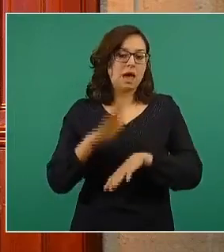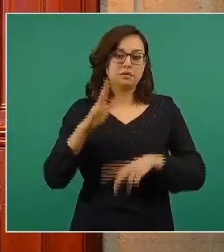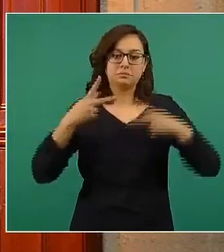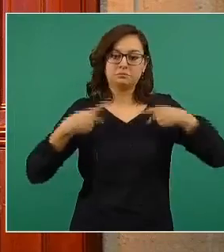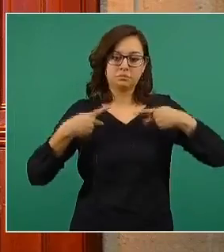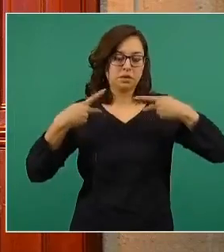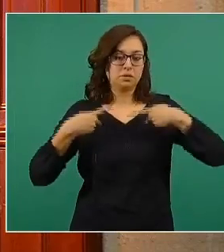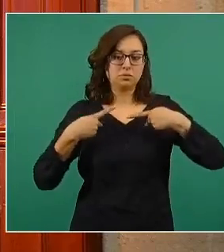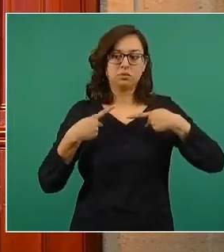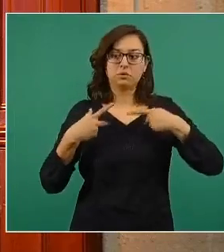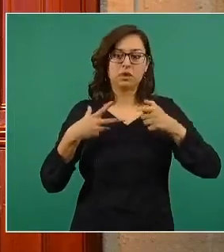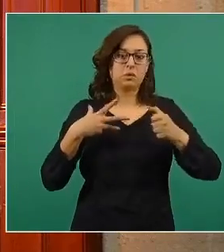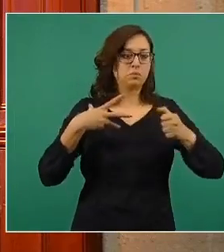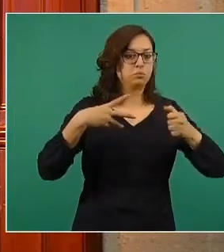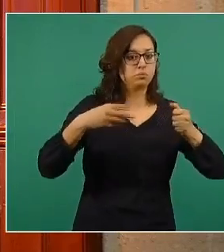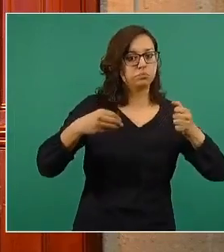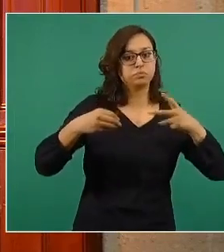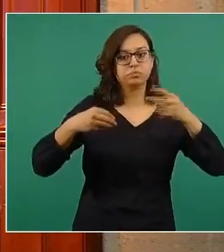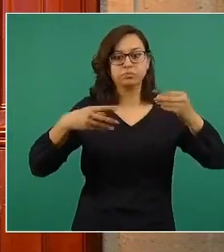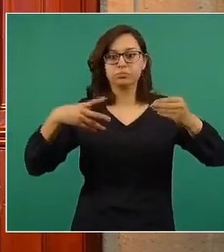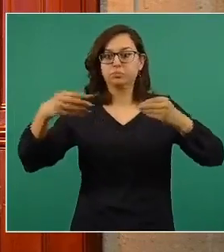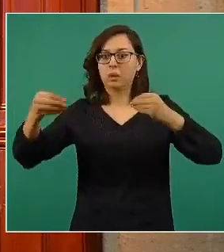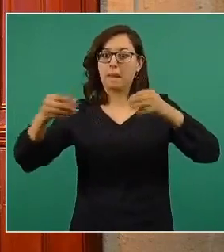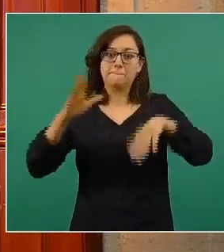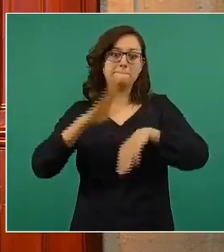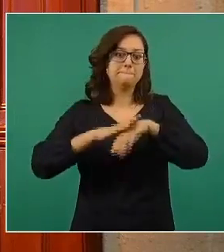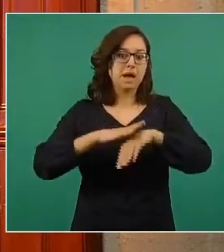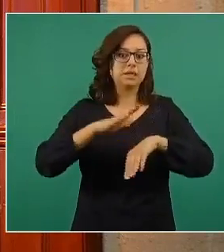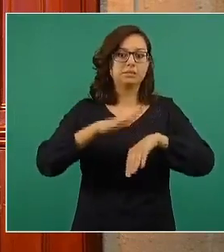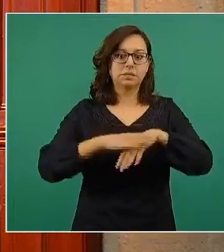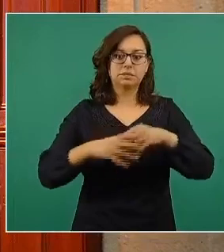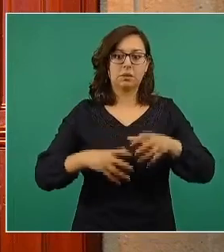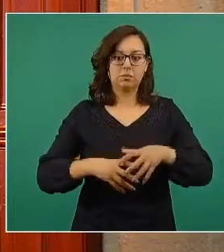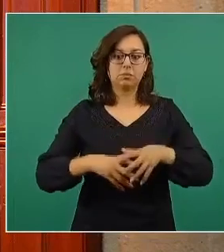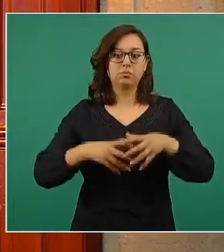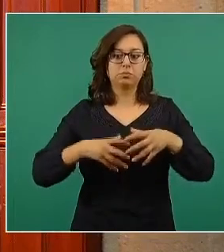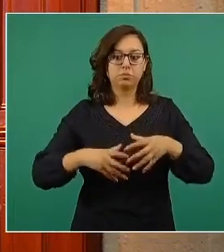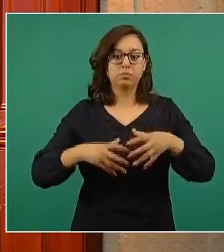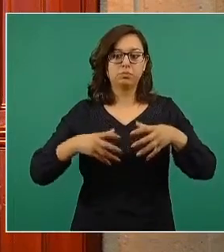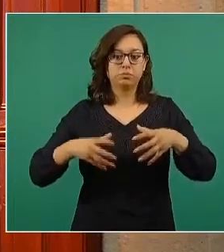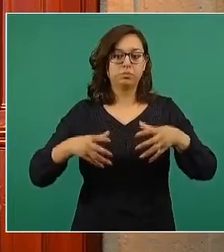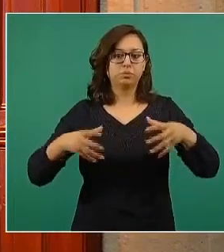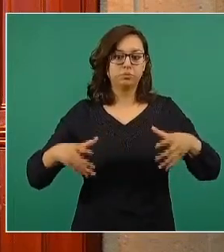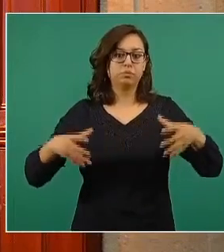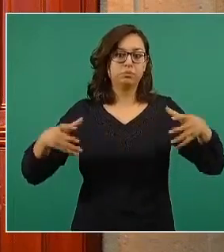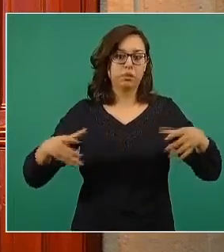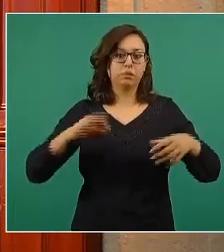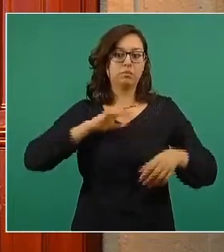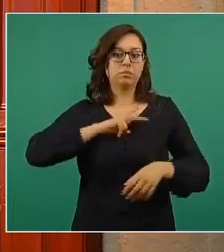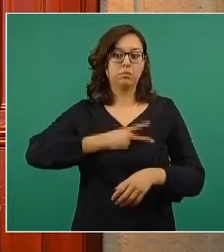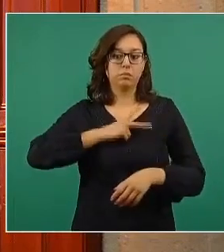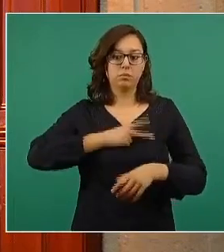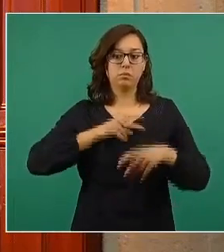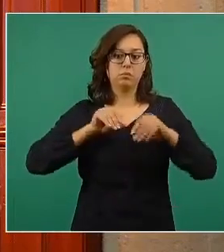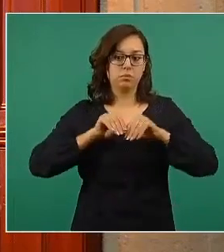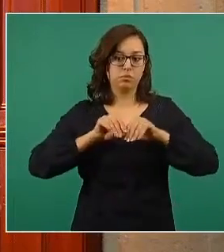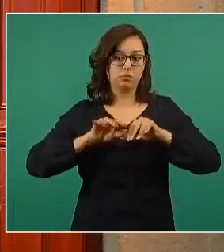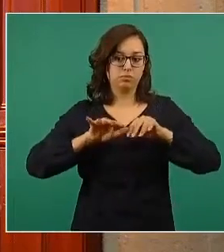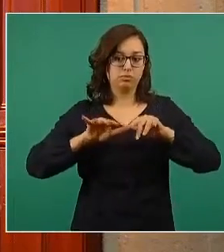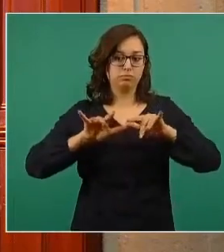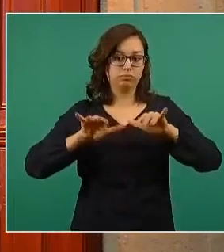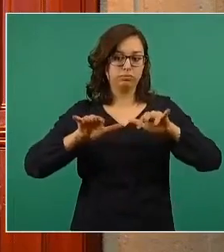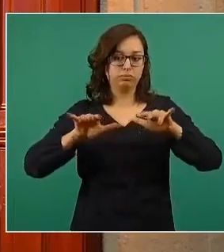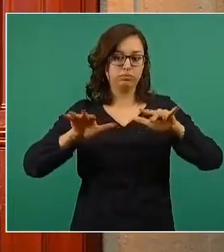solo transmisión y brotes familiares, sino ya transmisión comunitaria. El virus empezaría a dispersarse en las